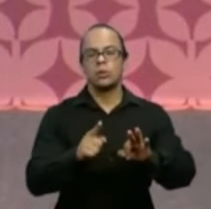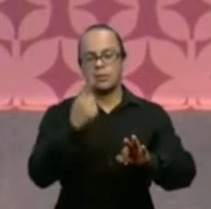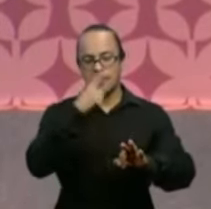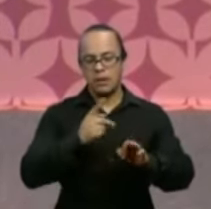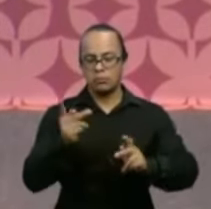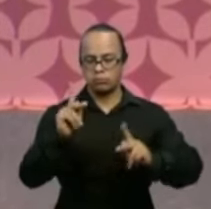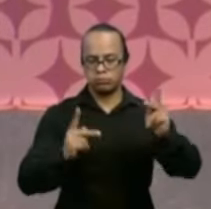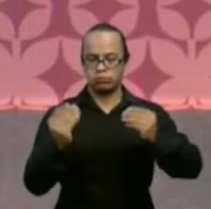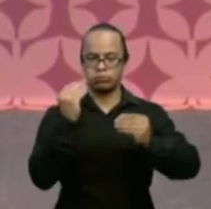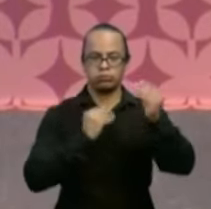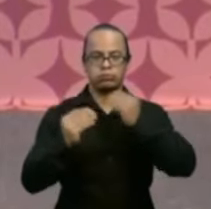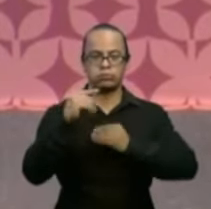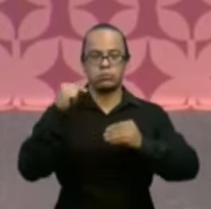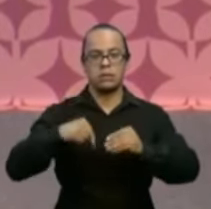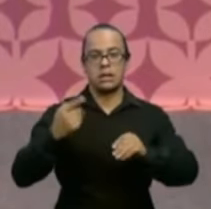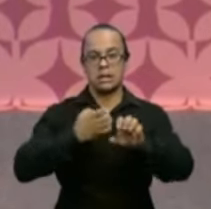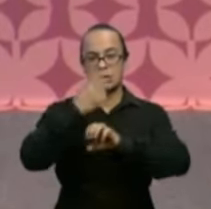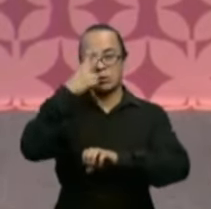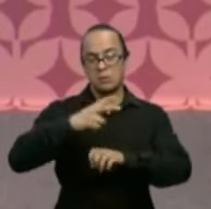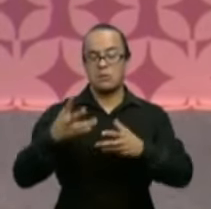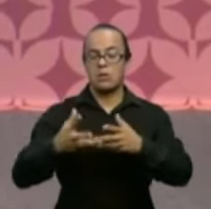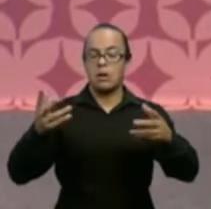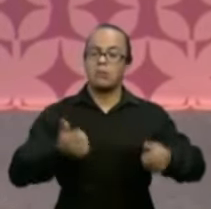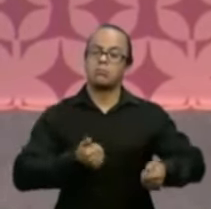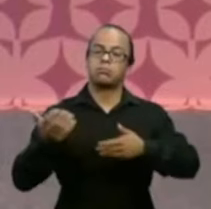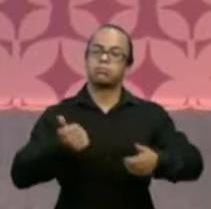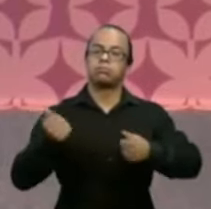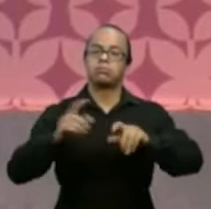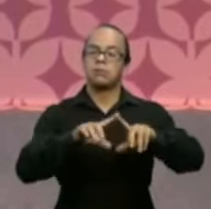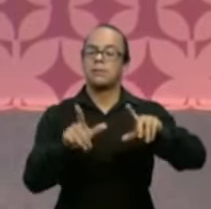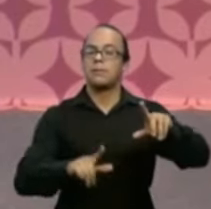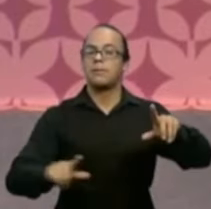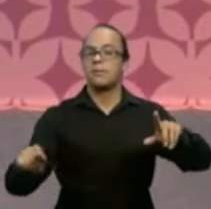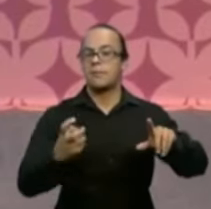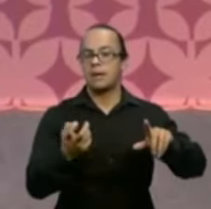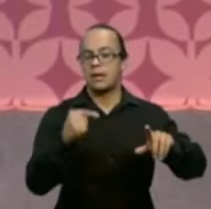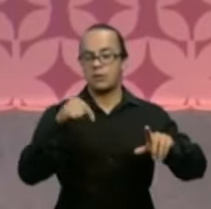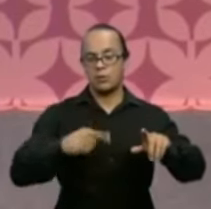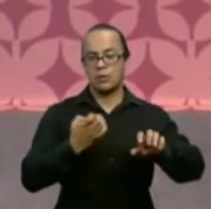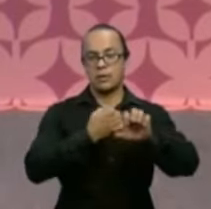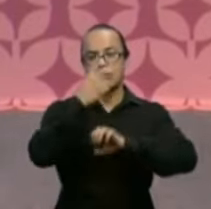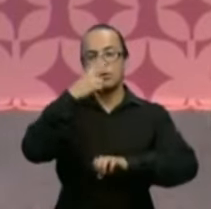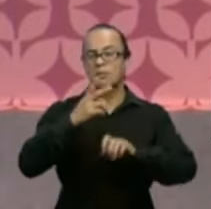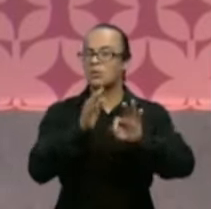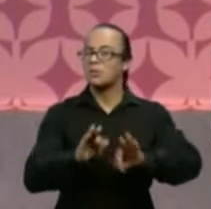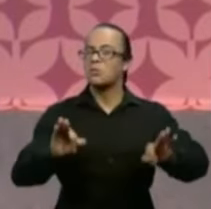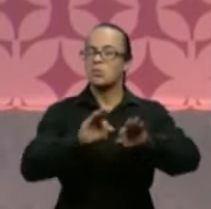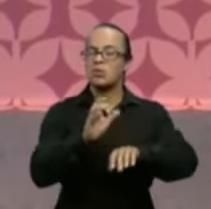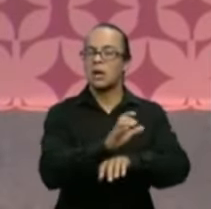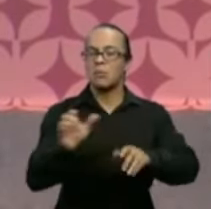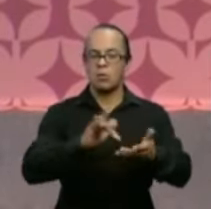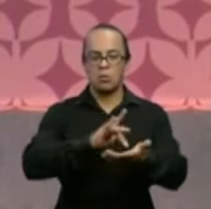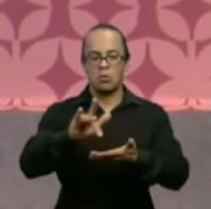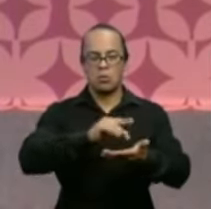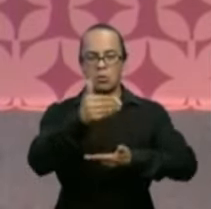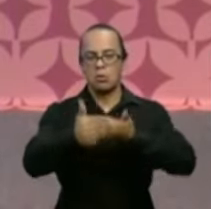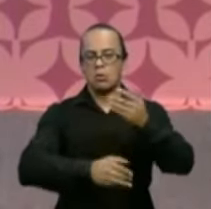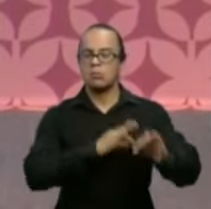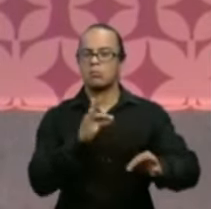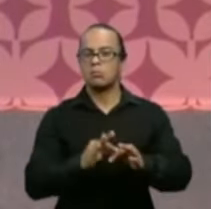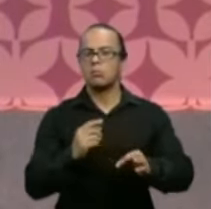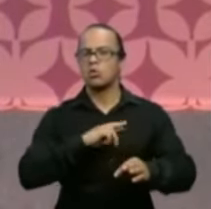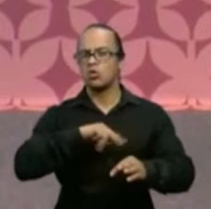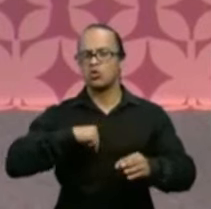del país, porque el campo es el corazón de nuestro Estado. Le daremos un impulso sin precedentes. Se implementará un